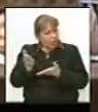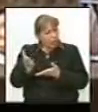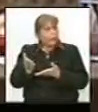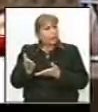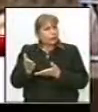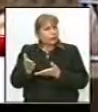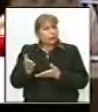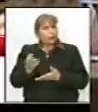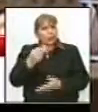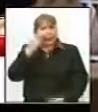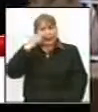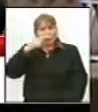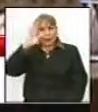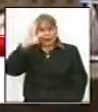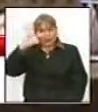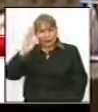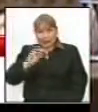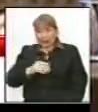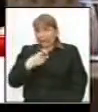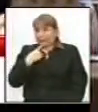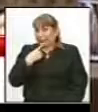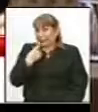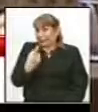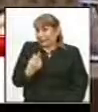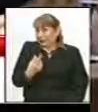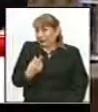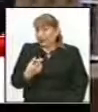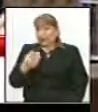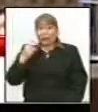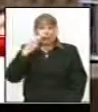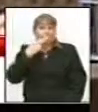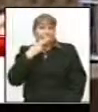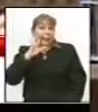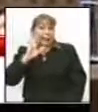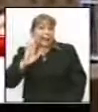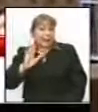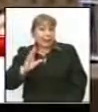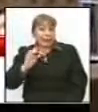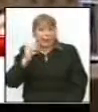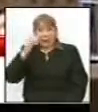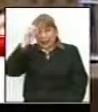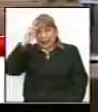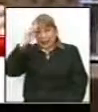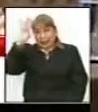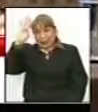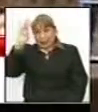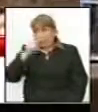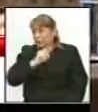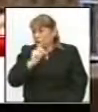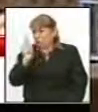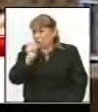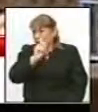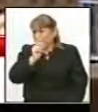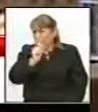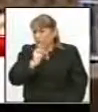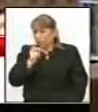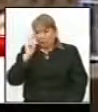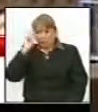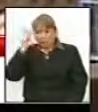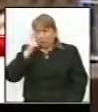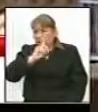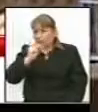en Alemania la gente se confunde para definir lo que fue Hitler para Alemania? Por supuesto que no. Y